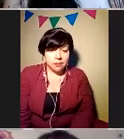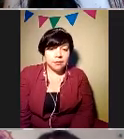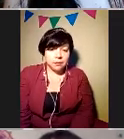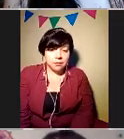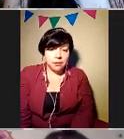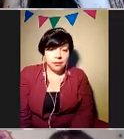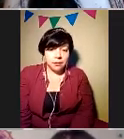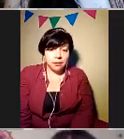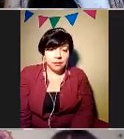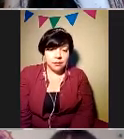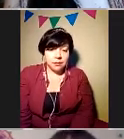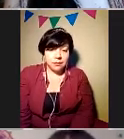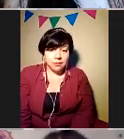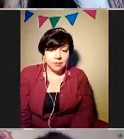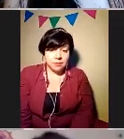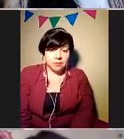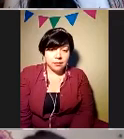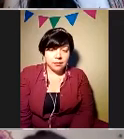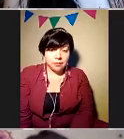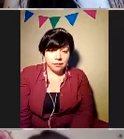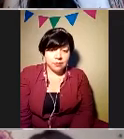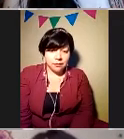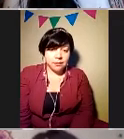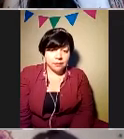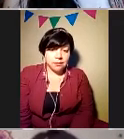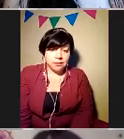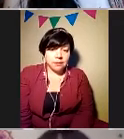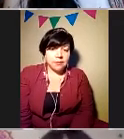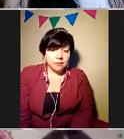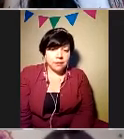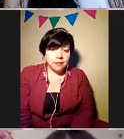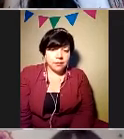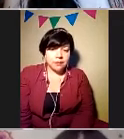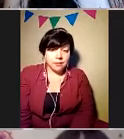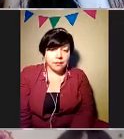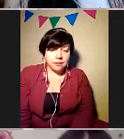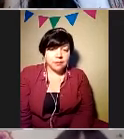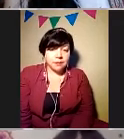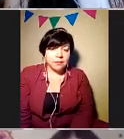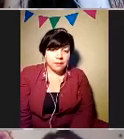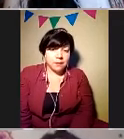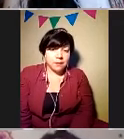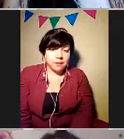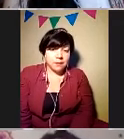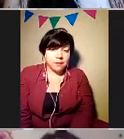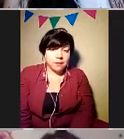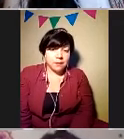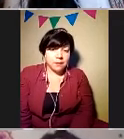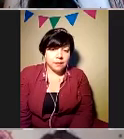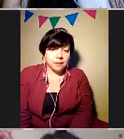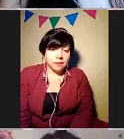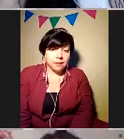Y no sé, por la tienda H&M de Apoquindo, como que pese a que les ponen, saben de la realidad y tienen